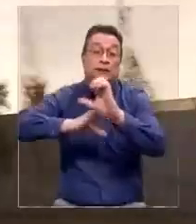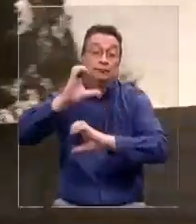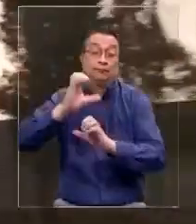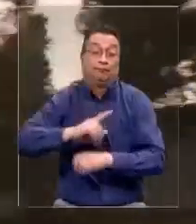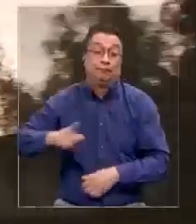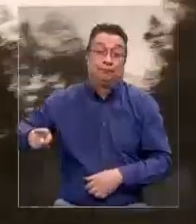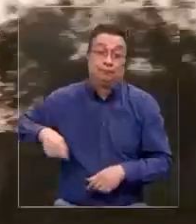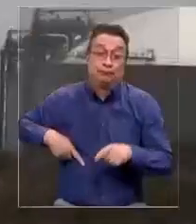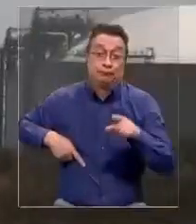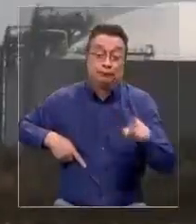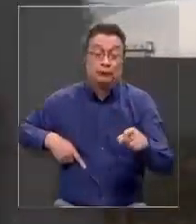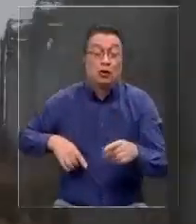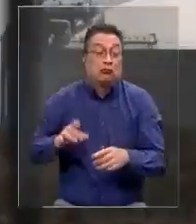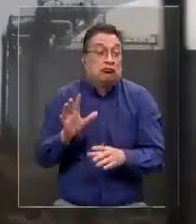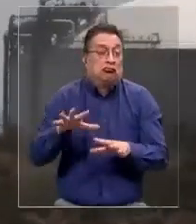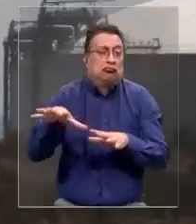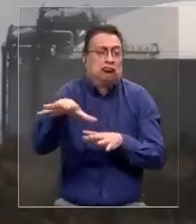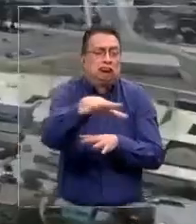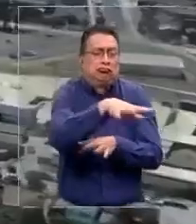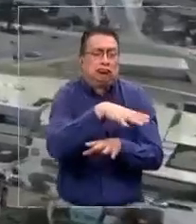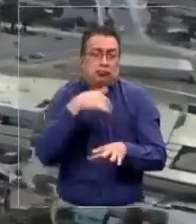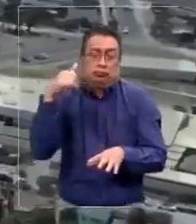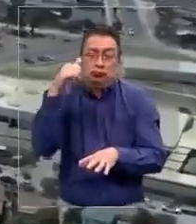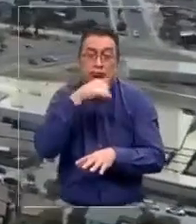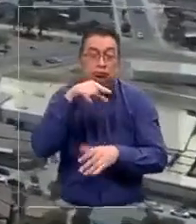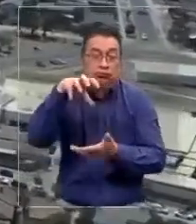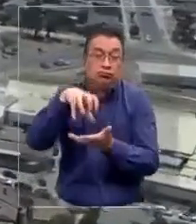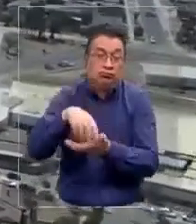industrialización no discriminan en esta zona del país.